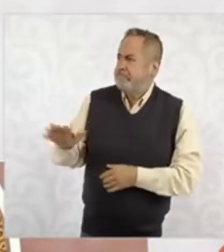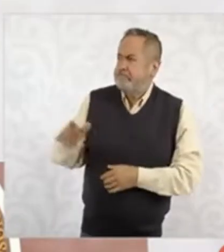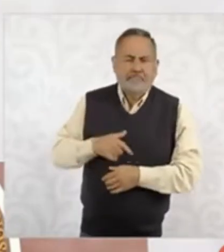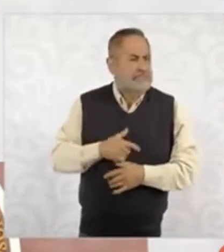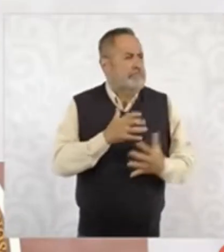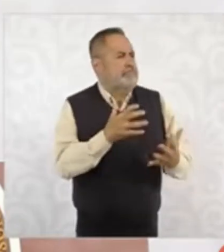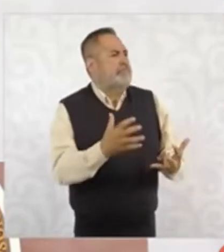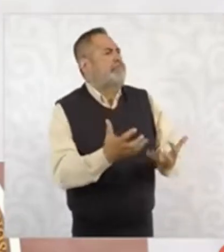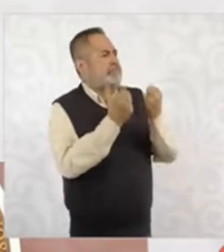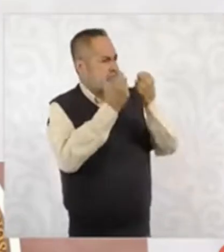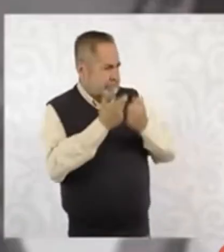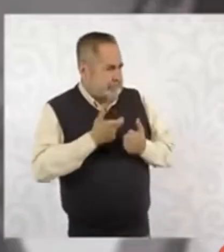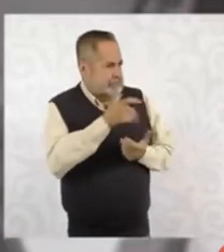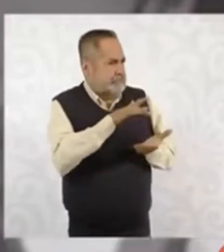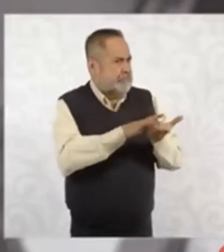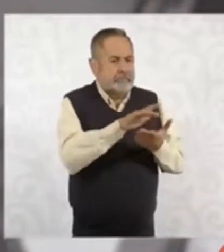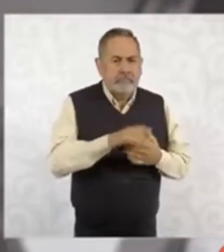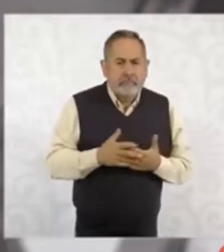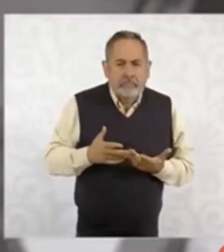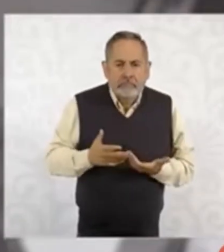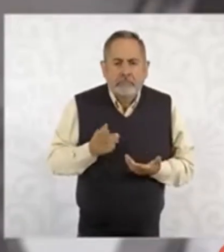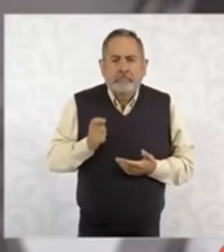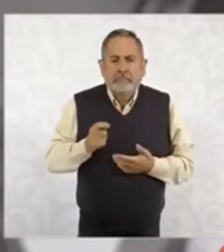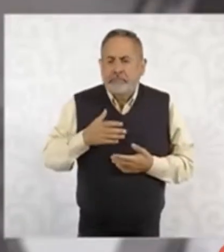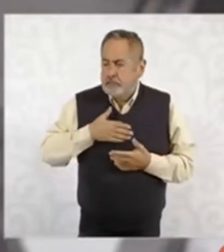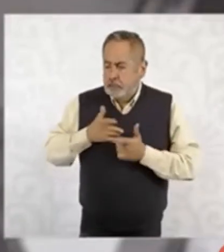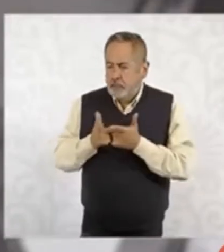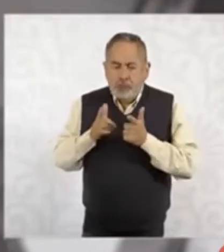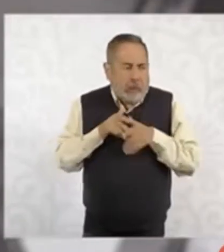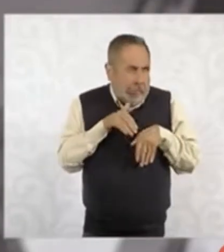sea, gobiernos que le sirvieron a unos cuantos.